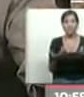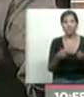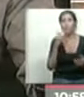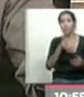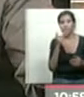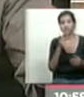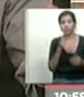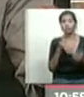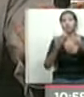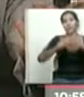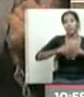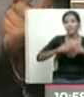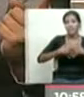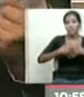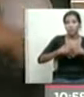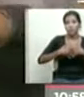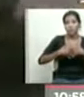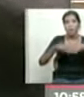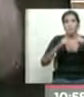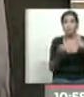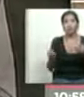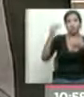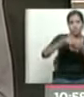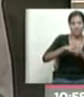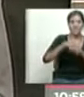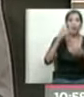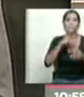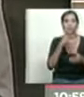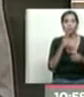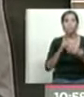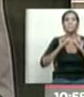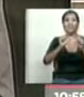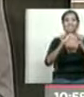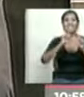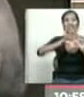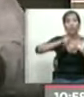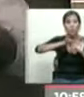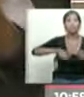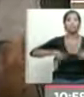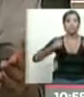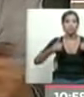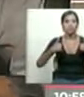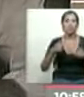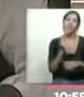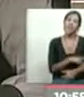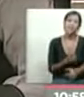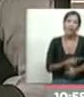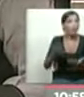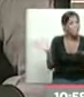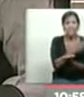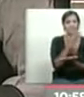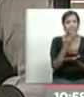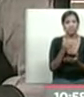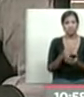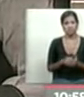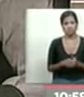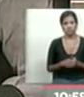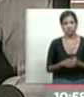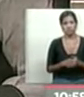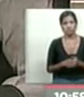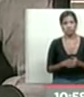son empresarios, pero que se meten a políticos para seguir robando más, hermano, apártese.